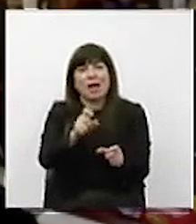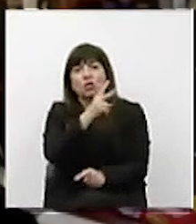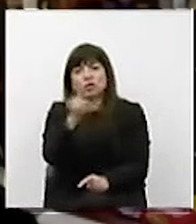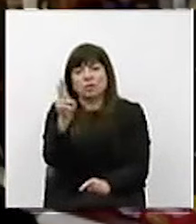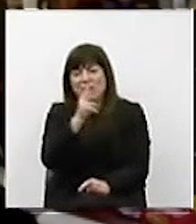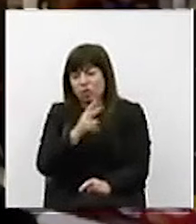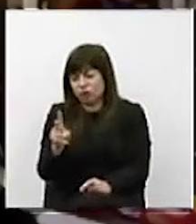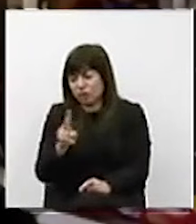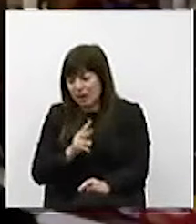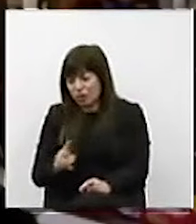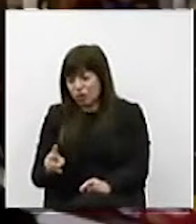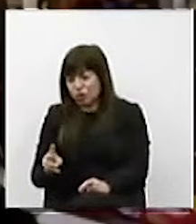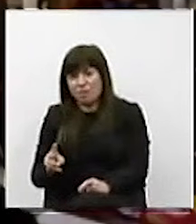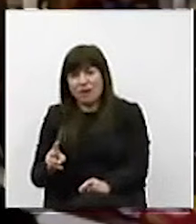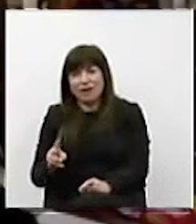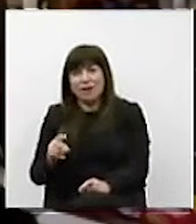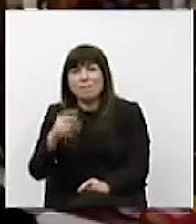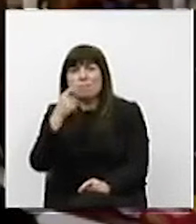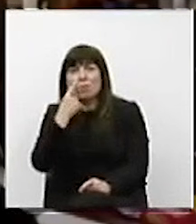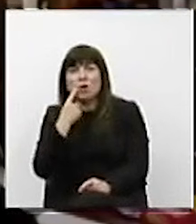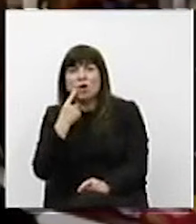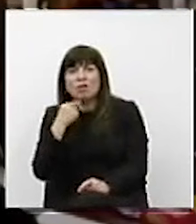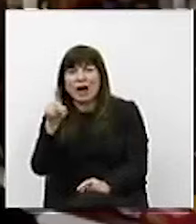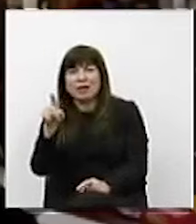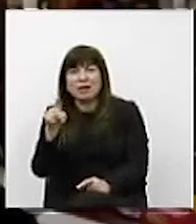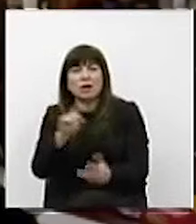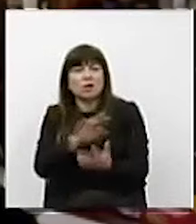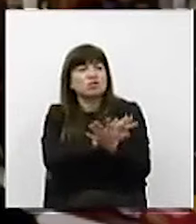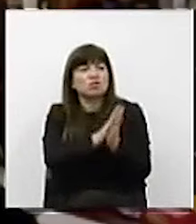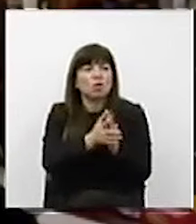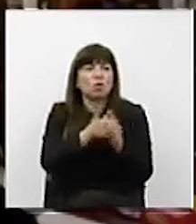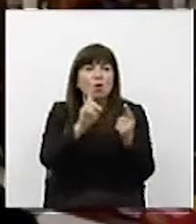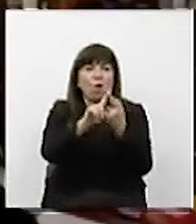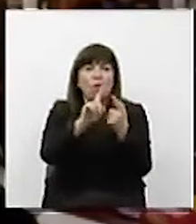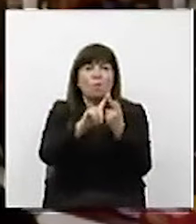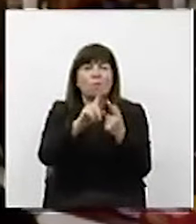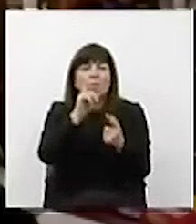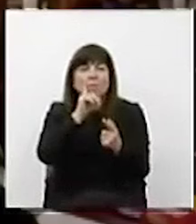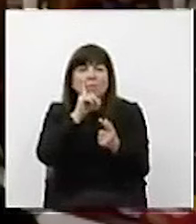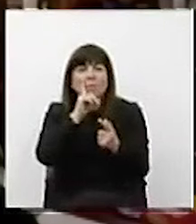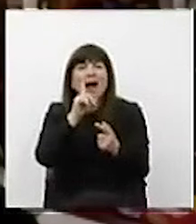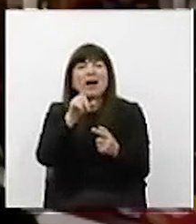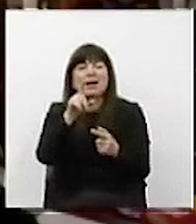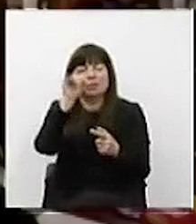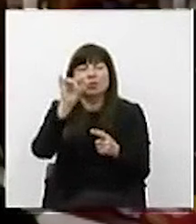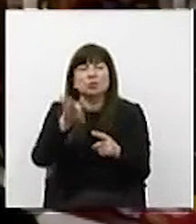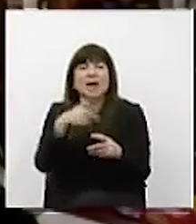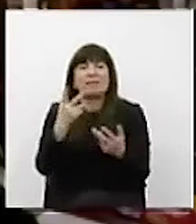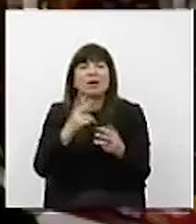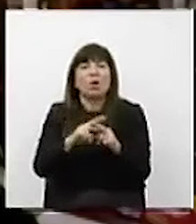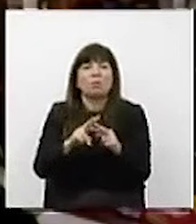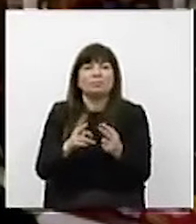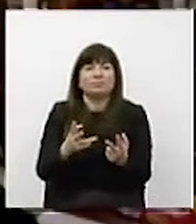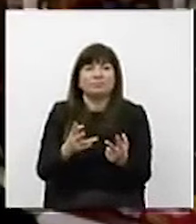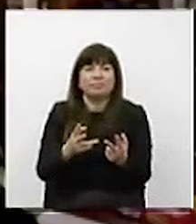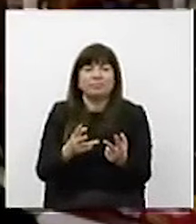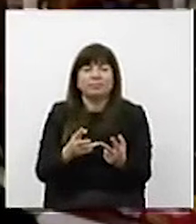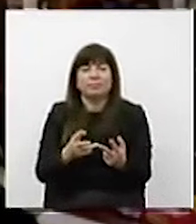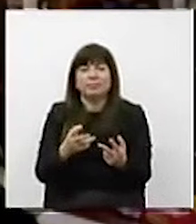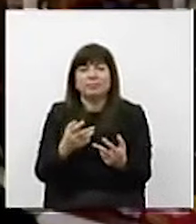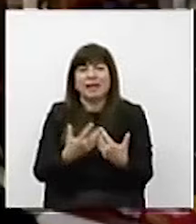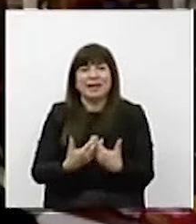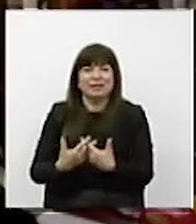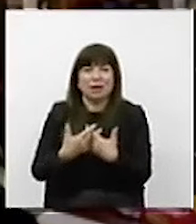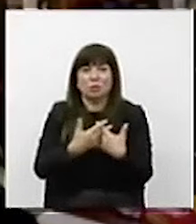Cada dos semanas. Y saber todos los contactos que han tenido. Y por tanto, tú vas a saber qué pasa con todo. Y dice Paul que eso para Estados